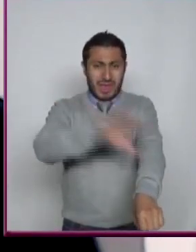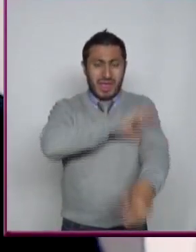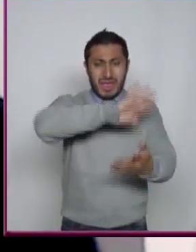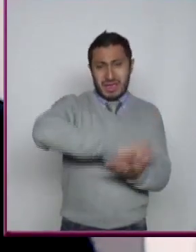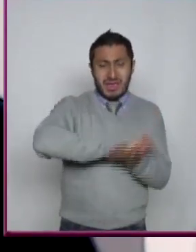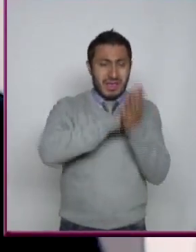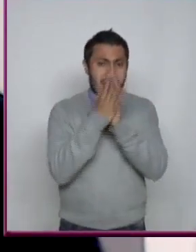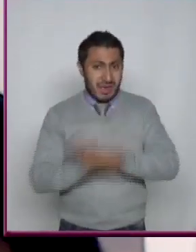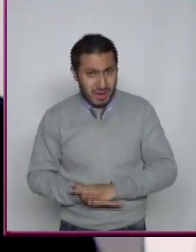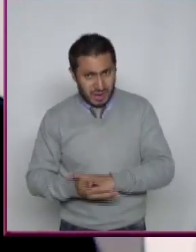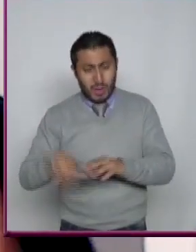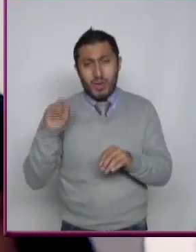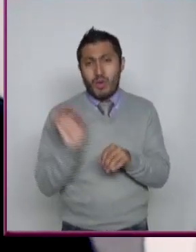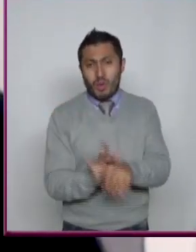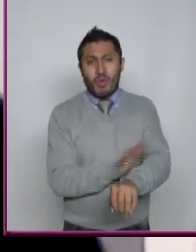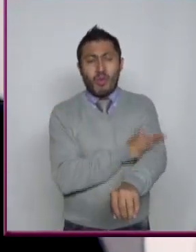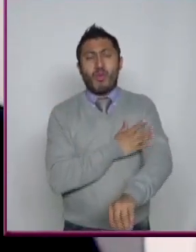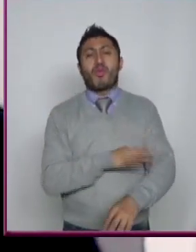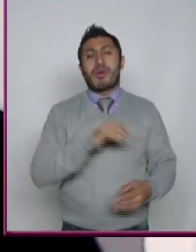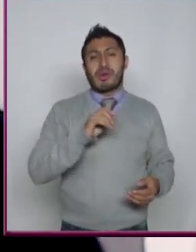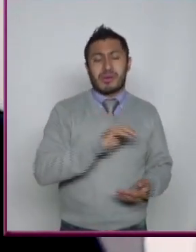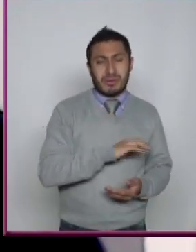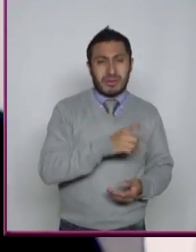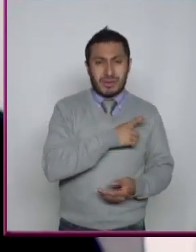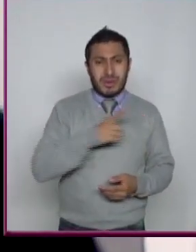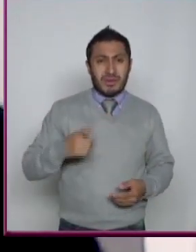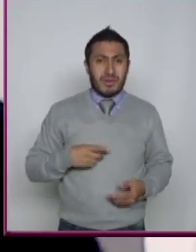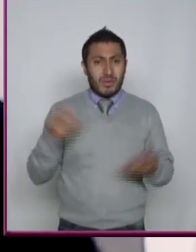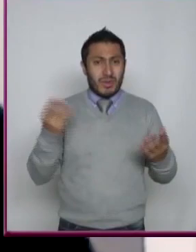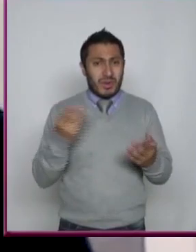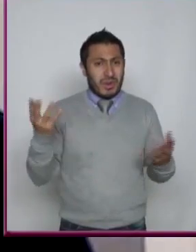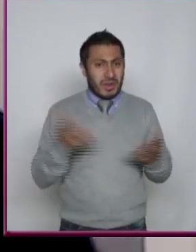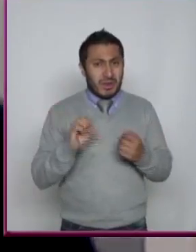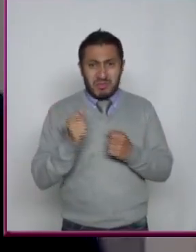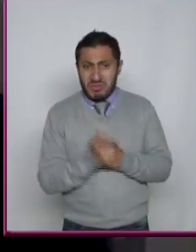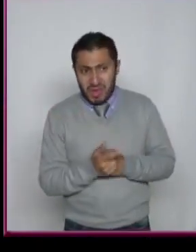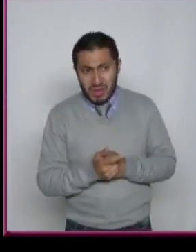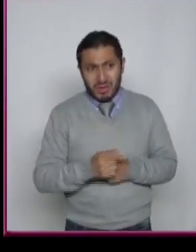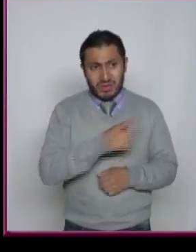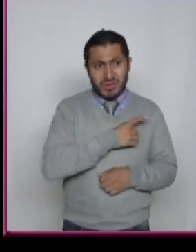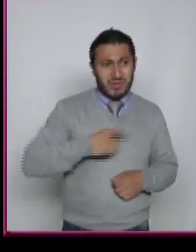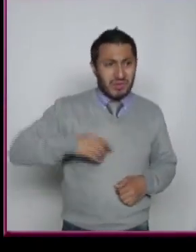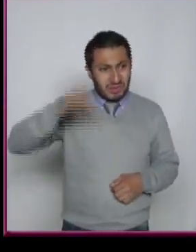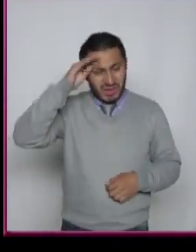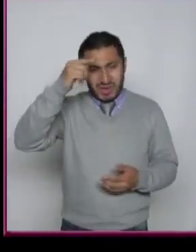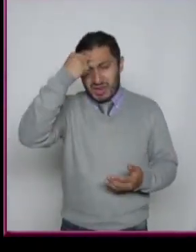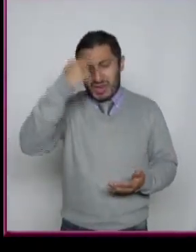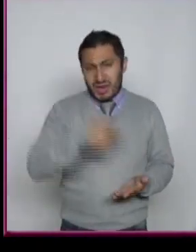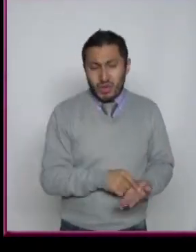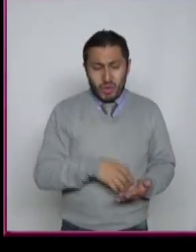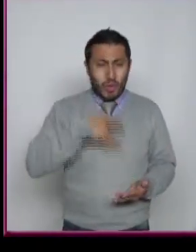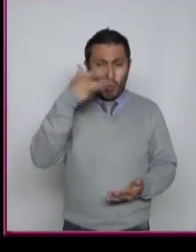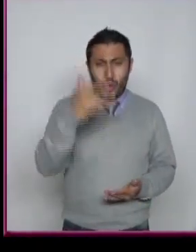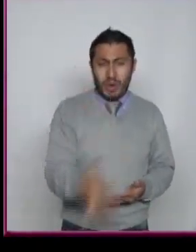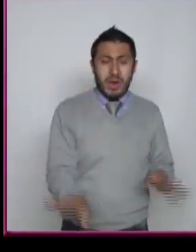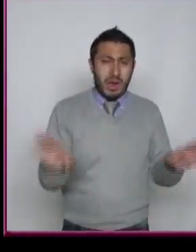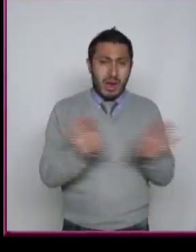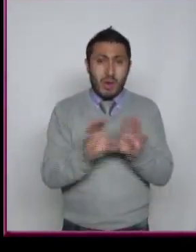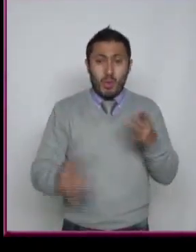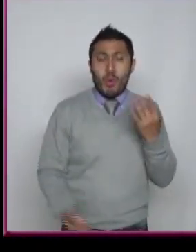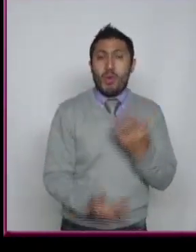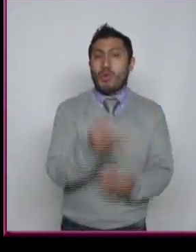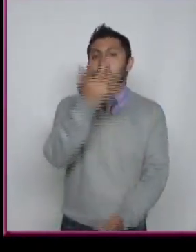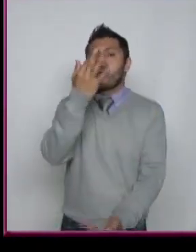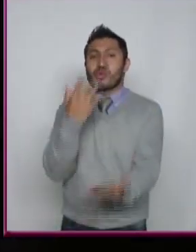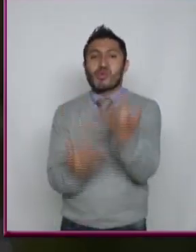que transformar, es energía emocional con la que vamos a tener que hacer algo, ¿no? Hay que pensar, creo, al enamoramiento como una